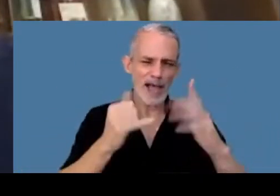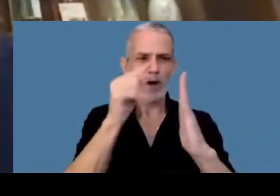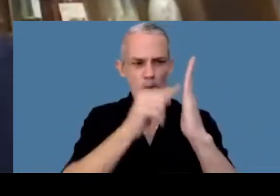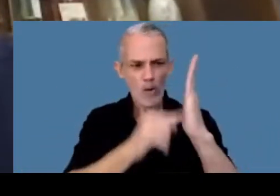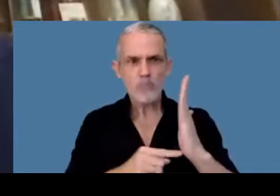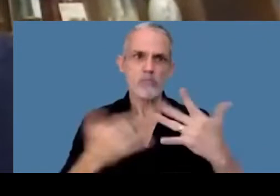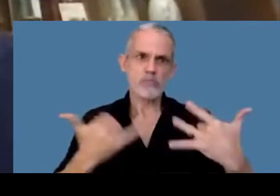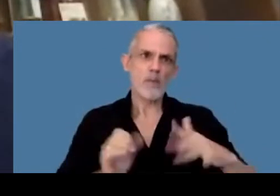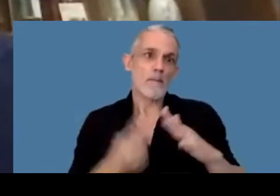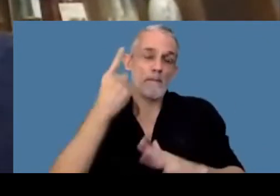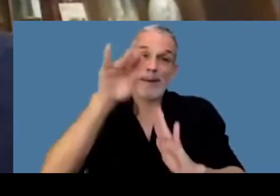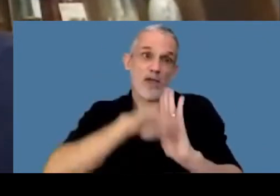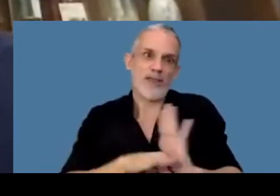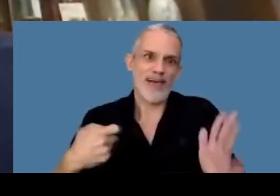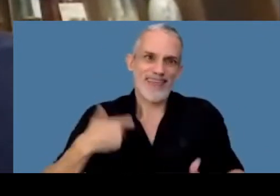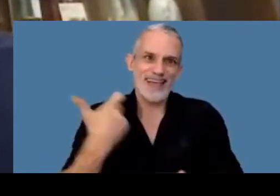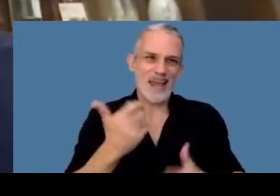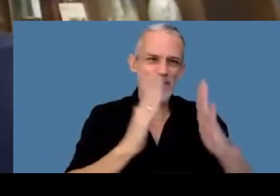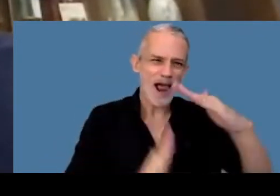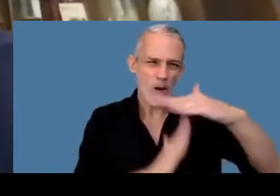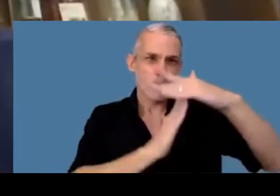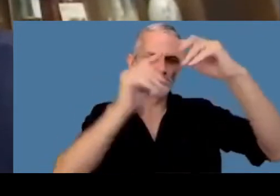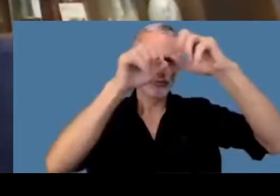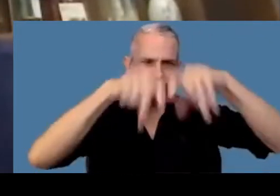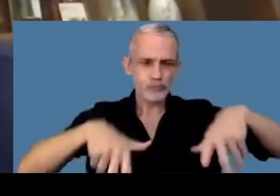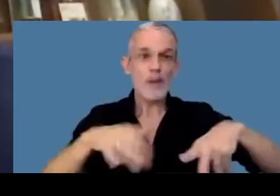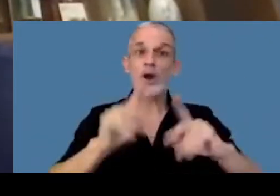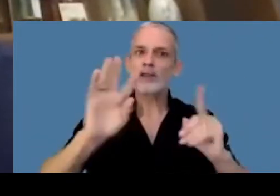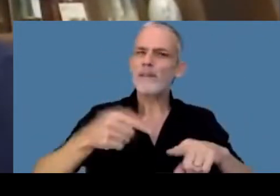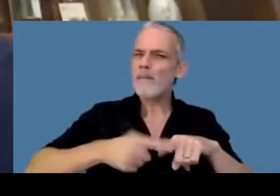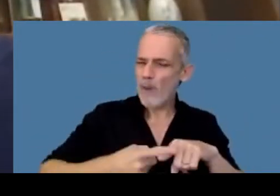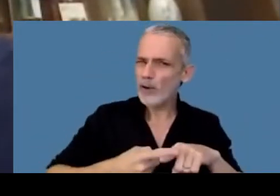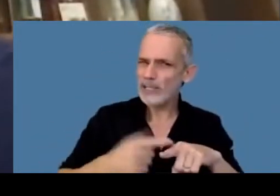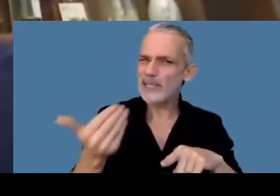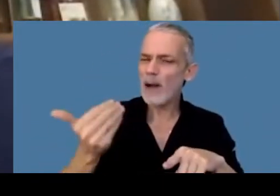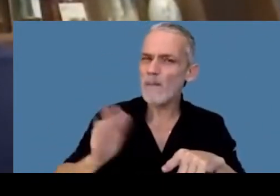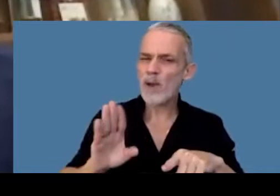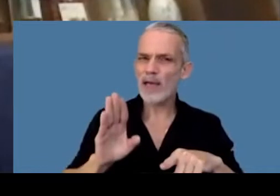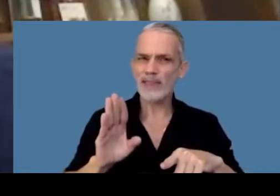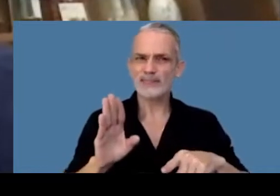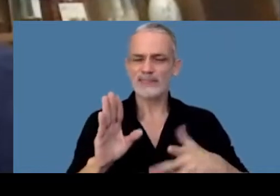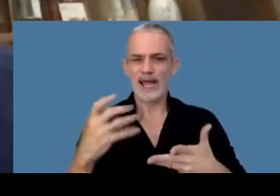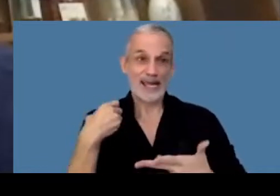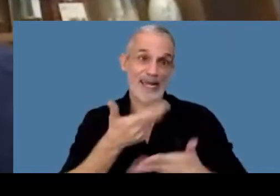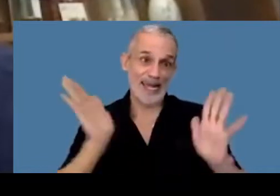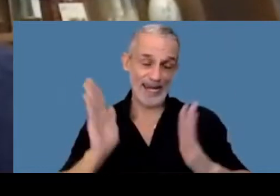prioridad en lo gremial, pero también puede tener proyecciones políticas en sentido amplio.